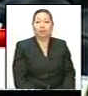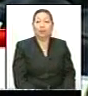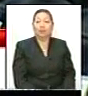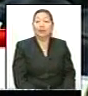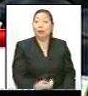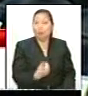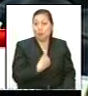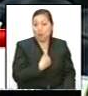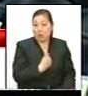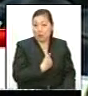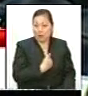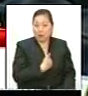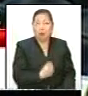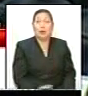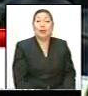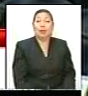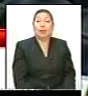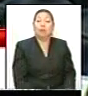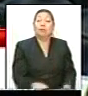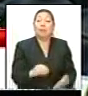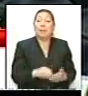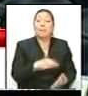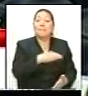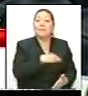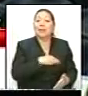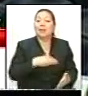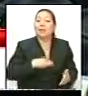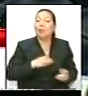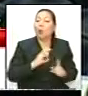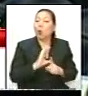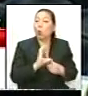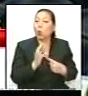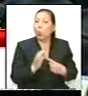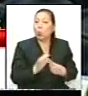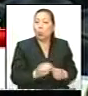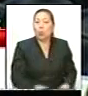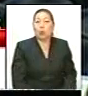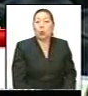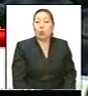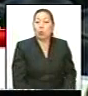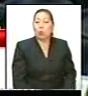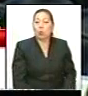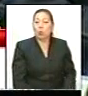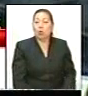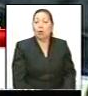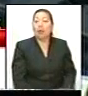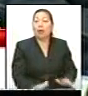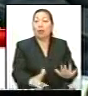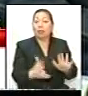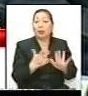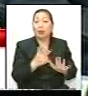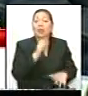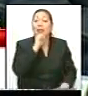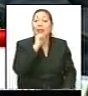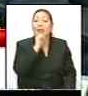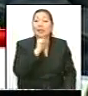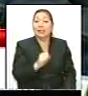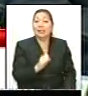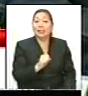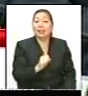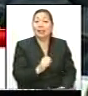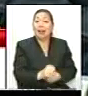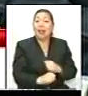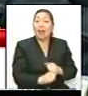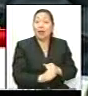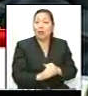¿Quién les habla? Fue nombrado ministro de Cultura el 18 de diciembre